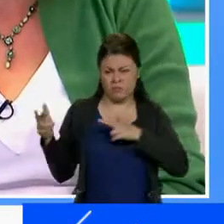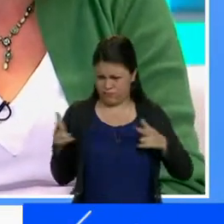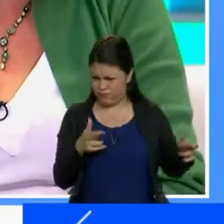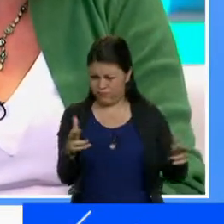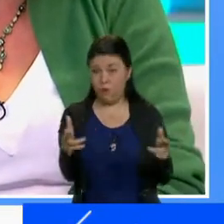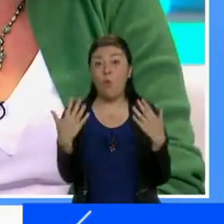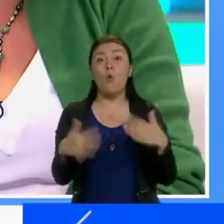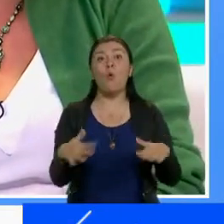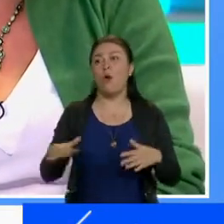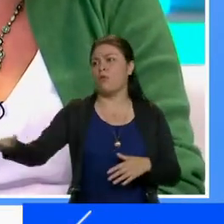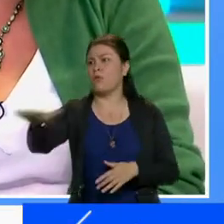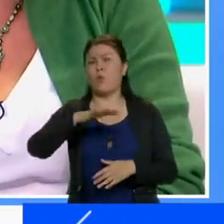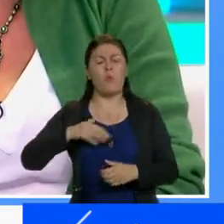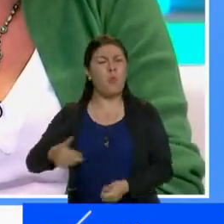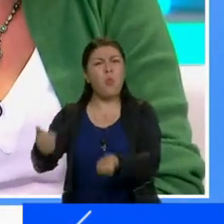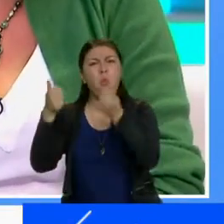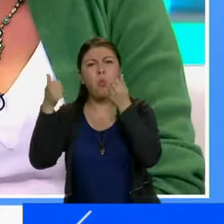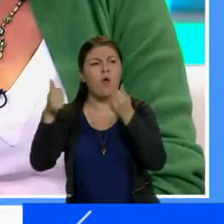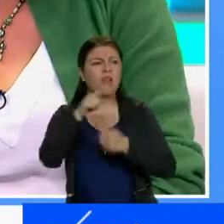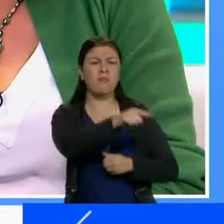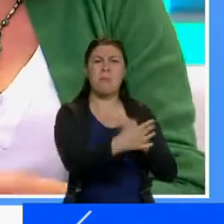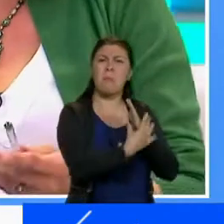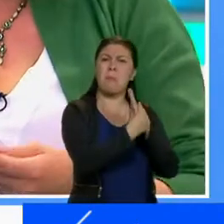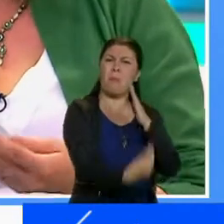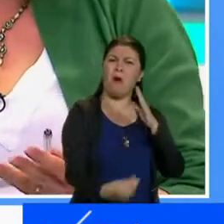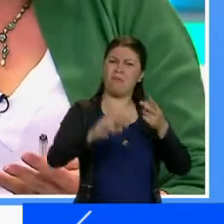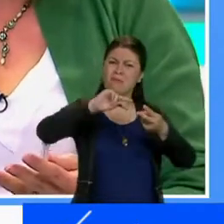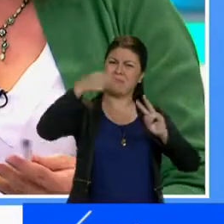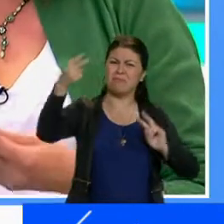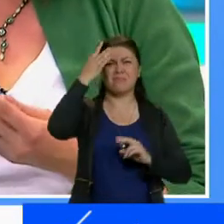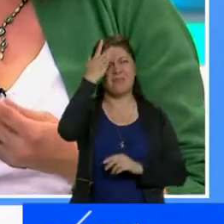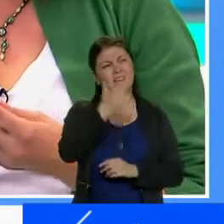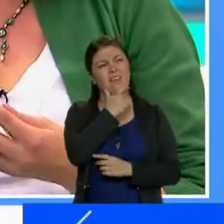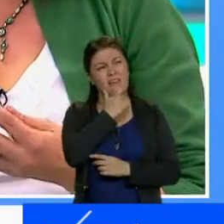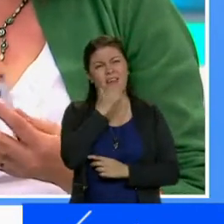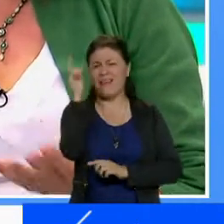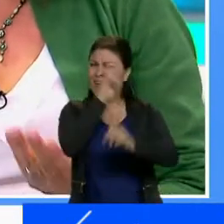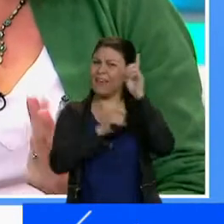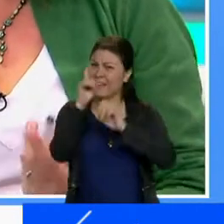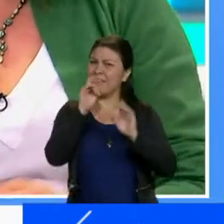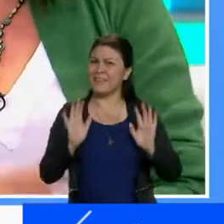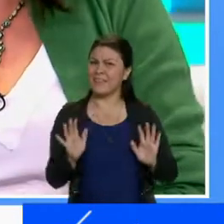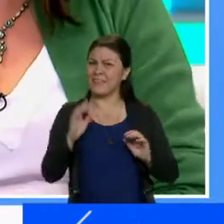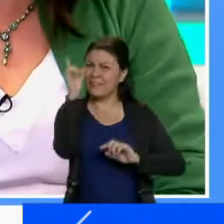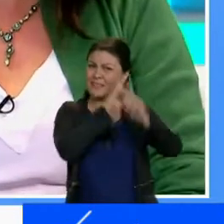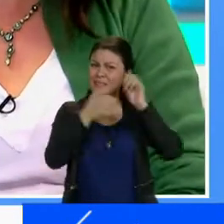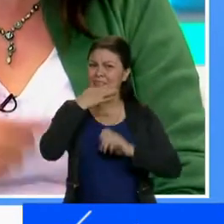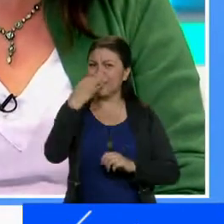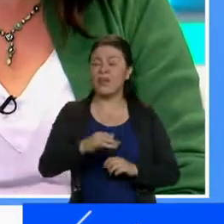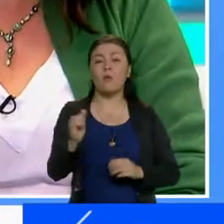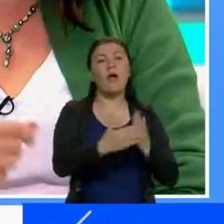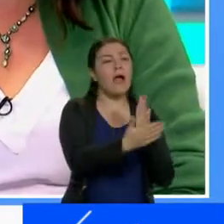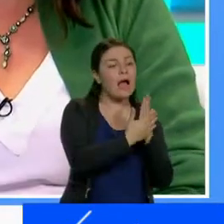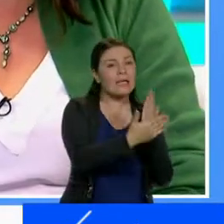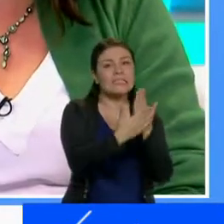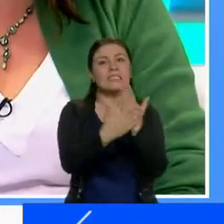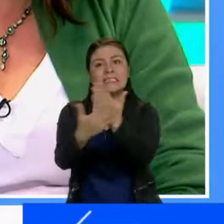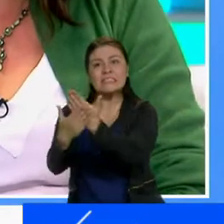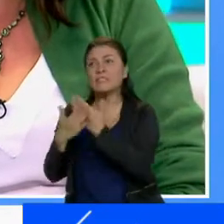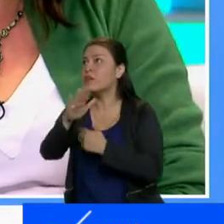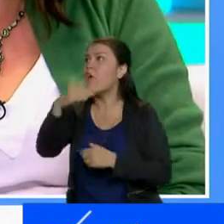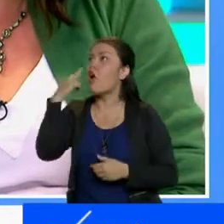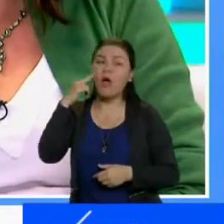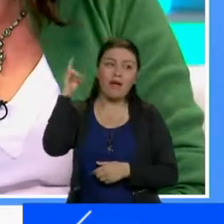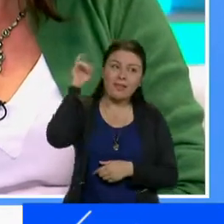tan altos como los que le menciono, pues generan como más bien yo creo unas alertas sobre cómo estas zonas se